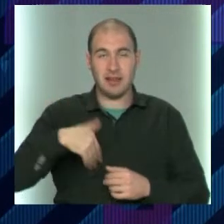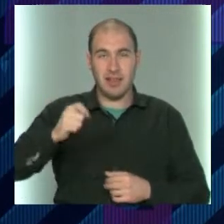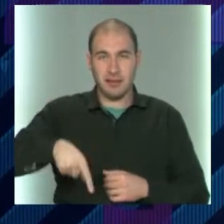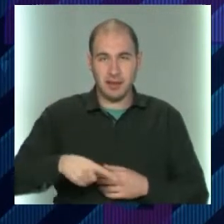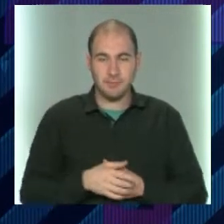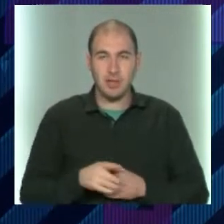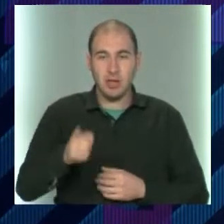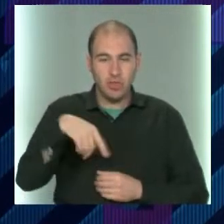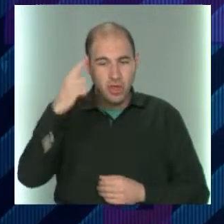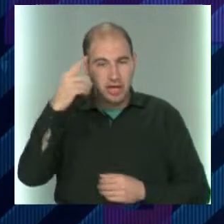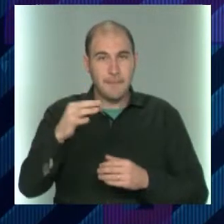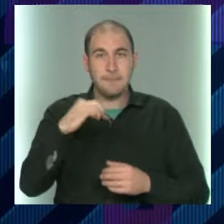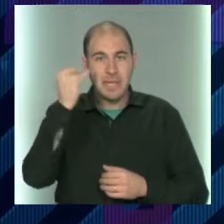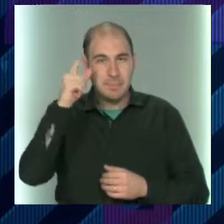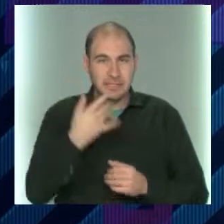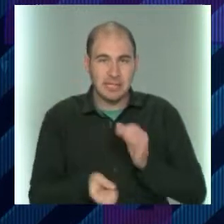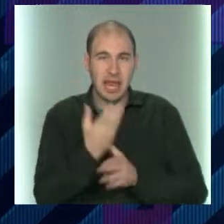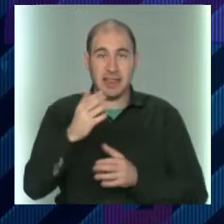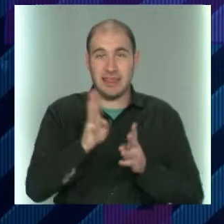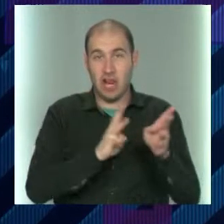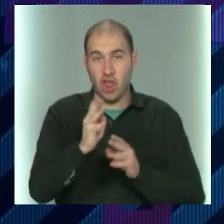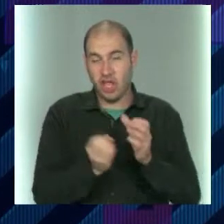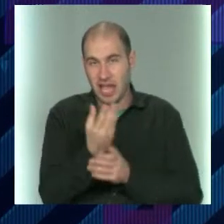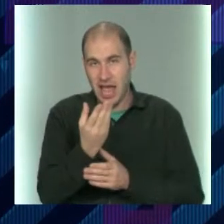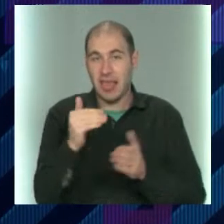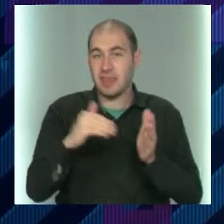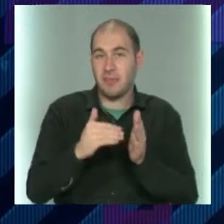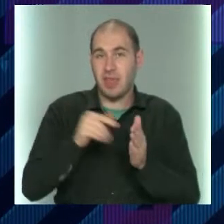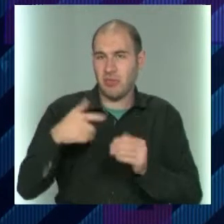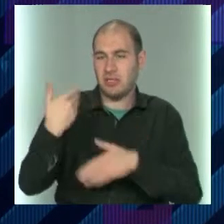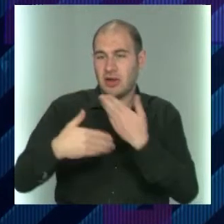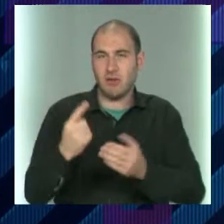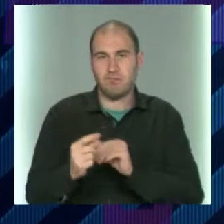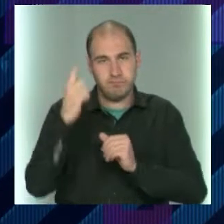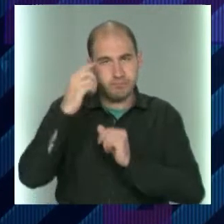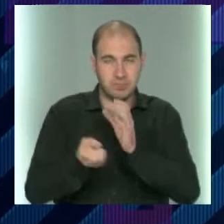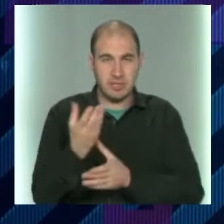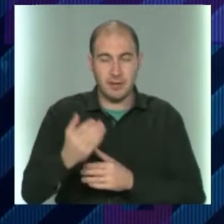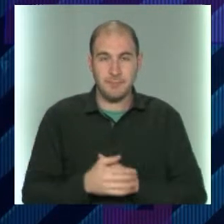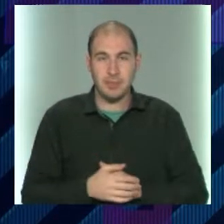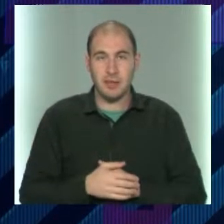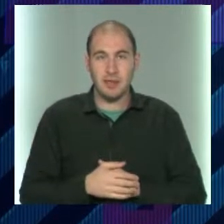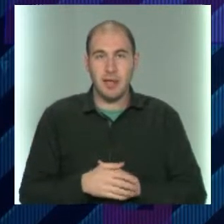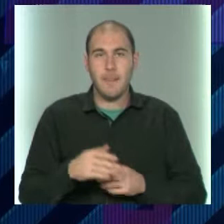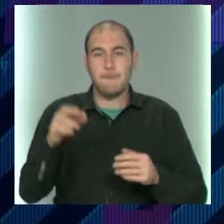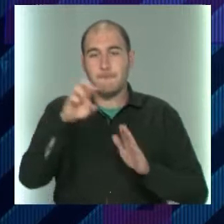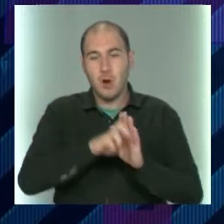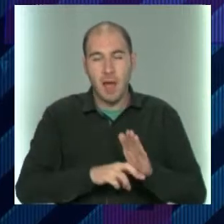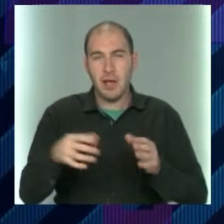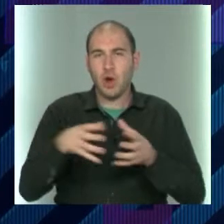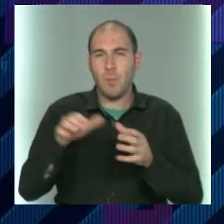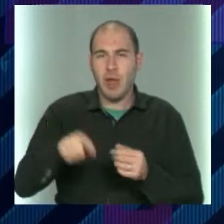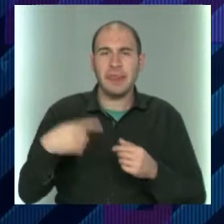país que han creado pymes de base tecnológica en base a sus desarrollos inventivos. Los principales programas de la